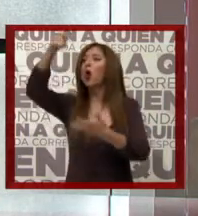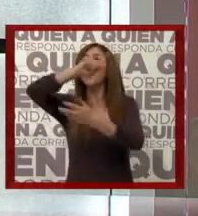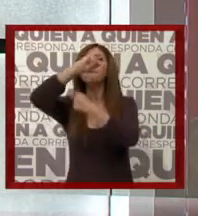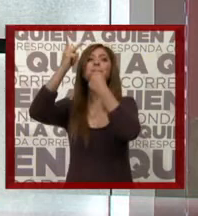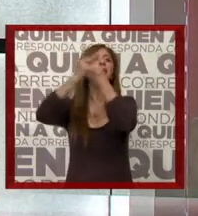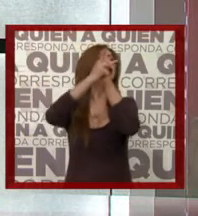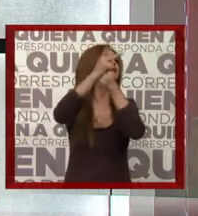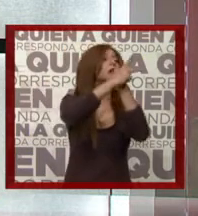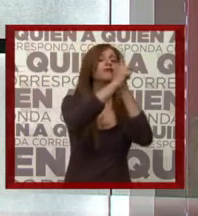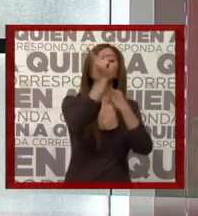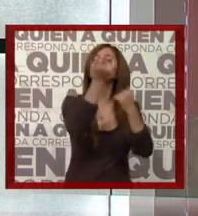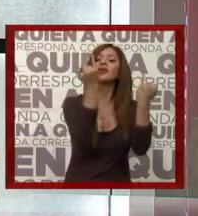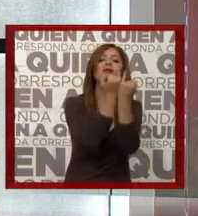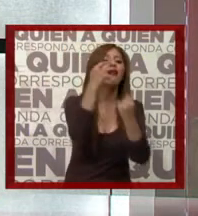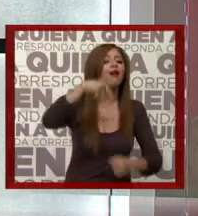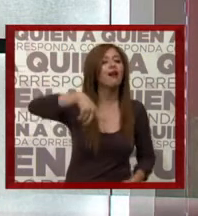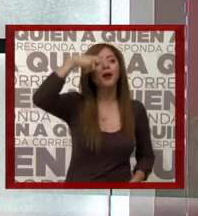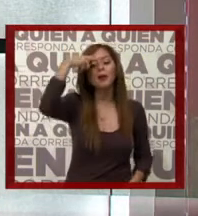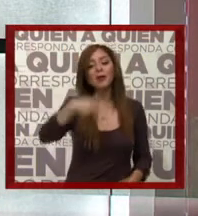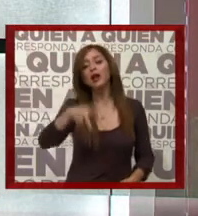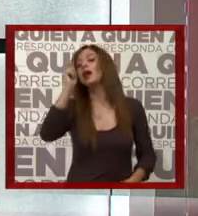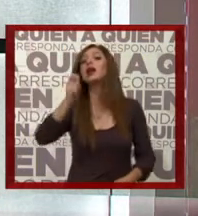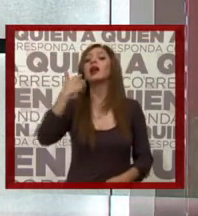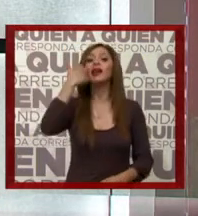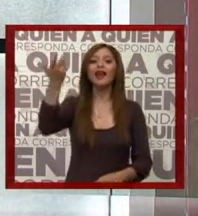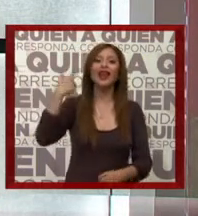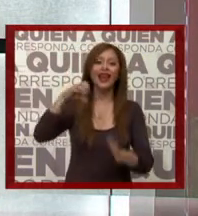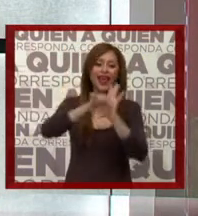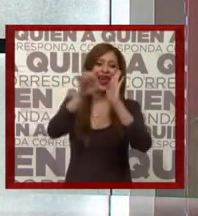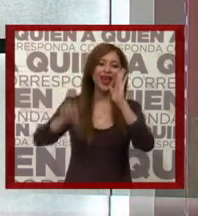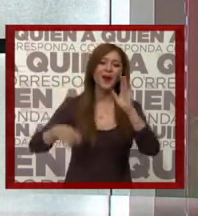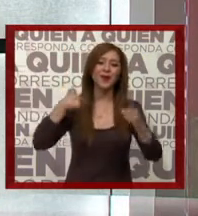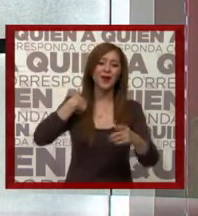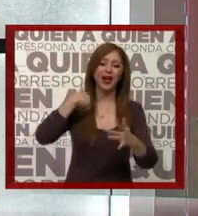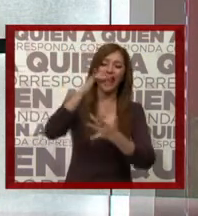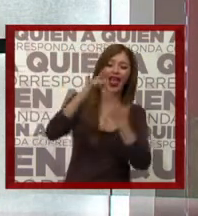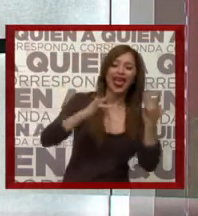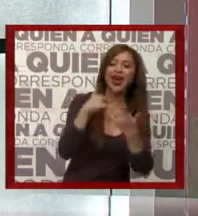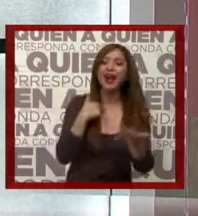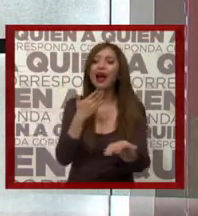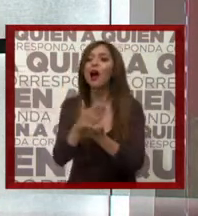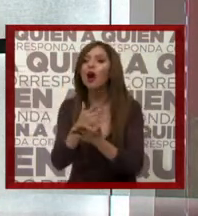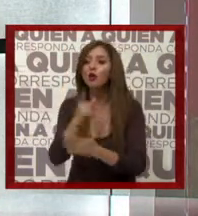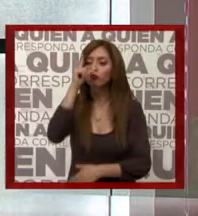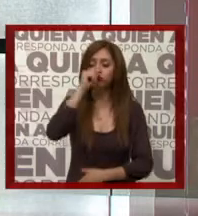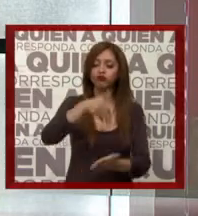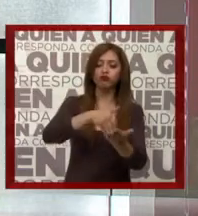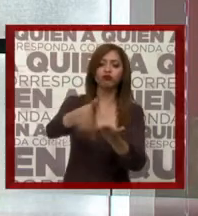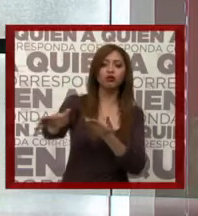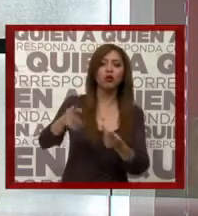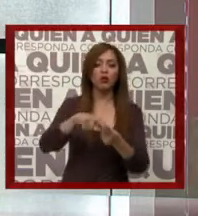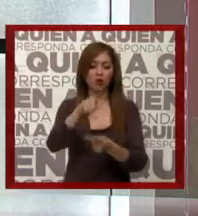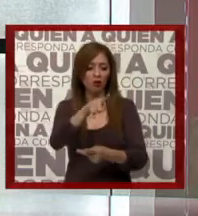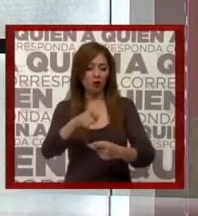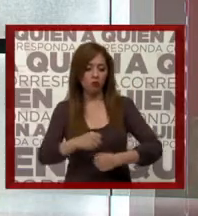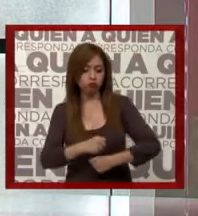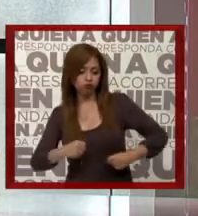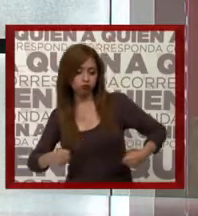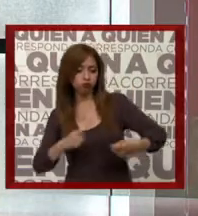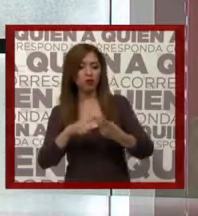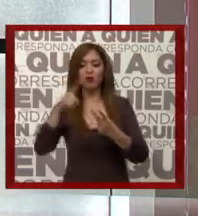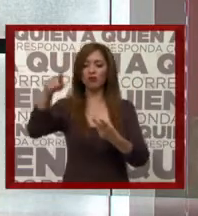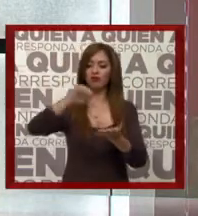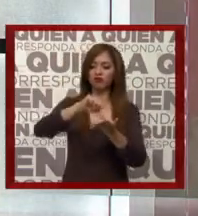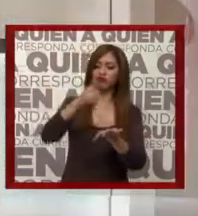¿Cuántas veces han detenido a alguien a la entrada de un antro, de un restaurante, de un por su físico, por su